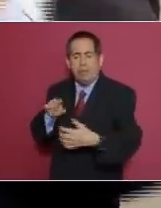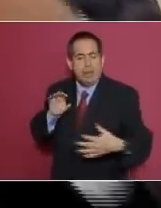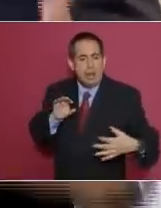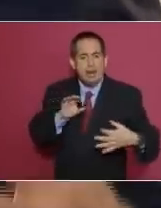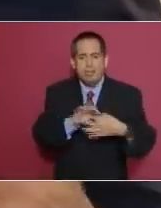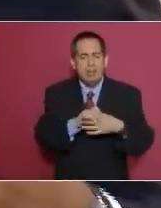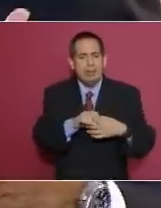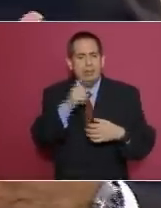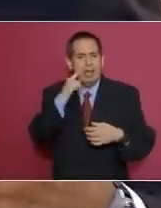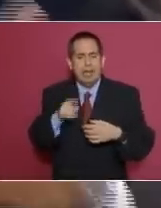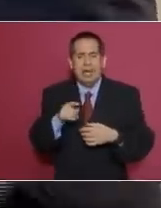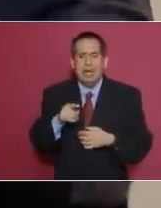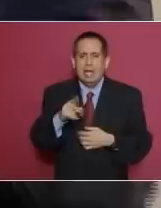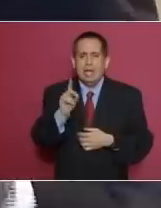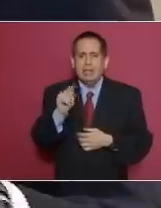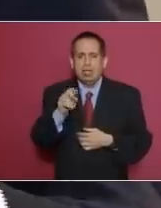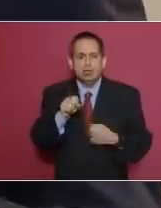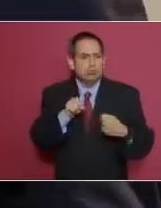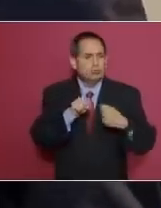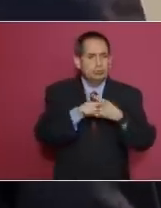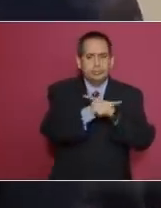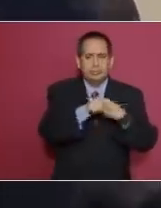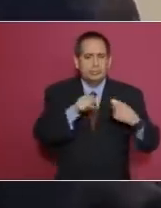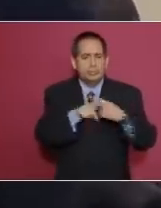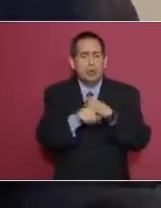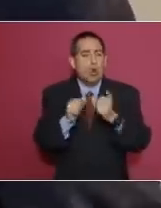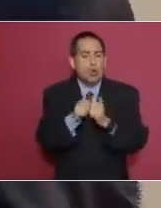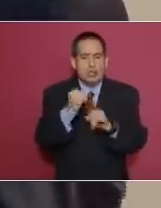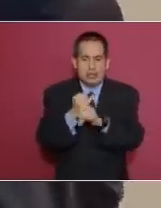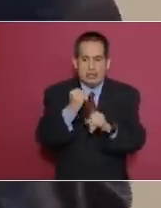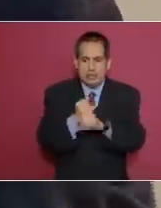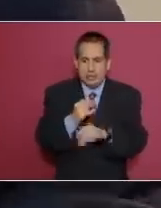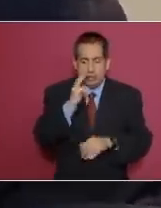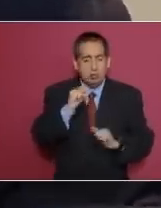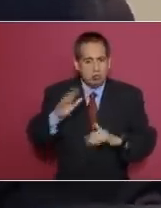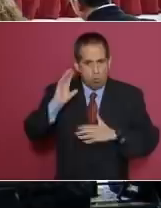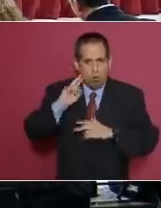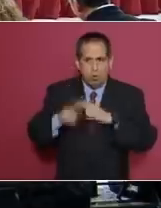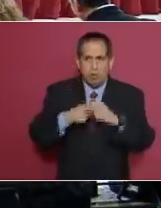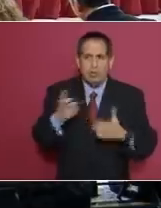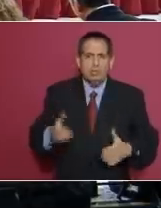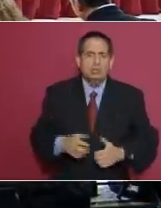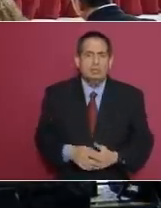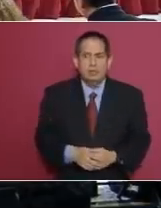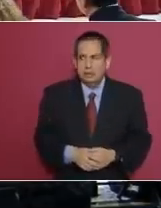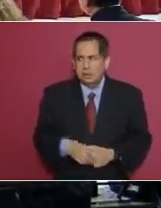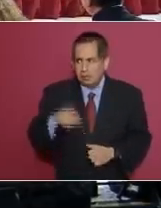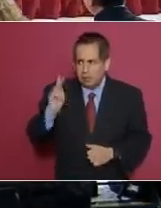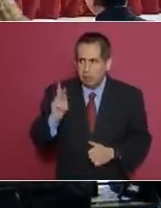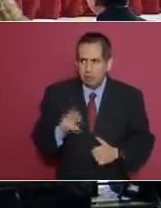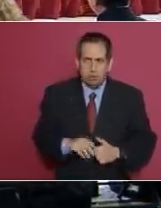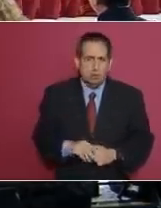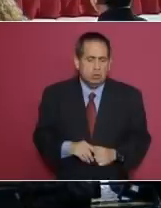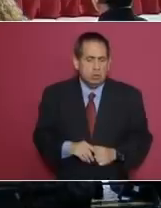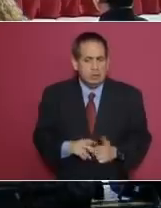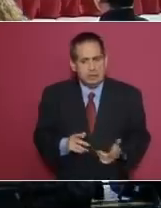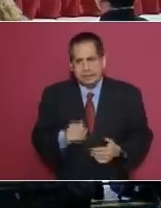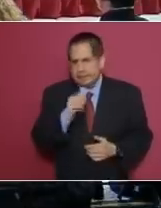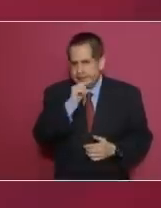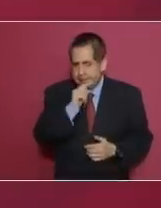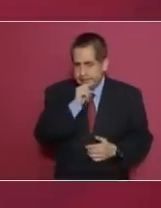comunicar a todo el país con Internet, porque es un compromiso que tenemos. Pero